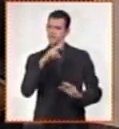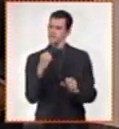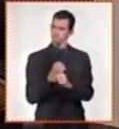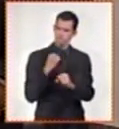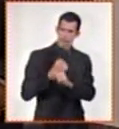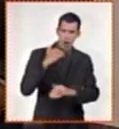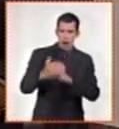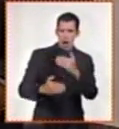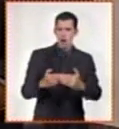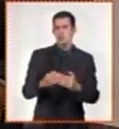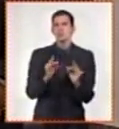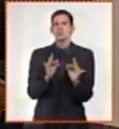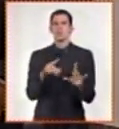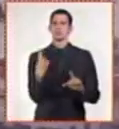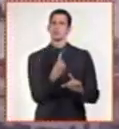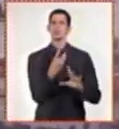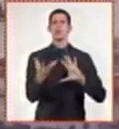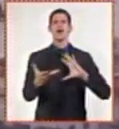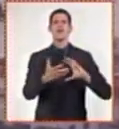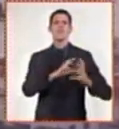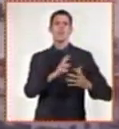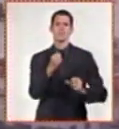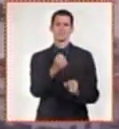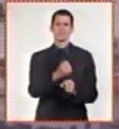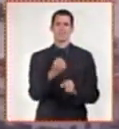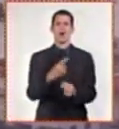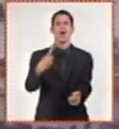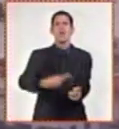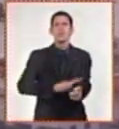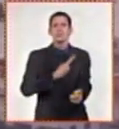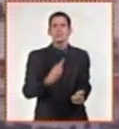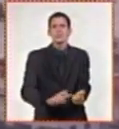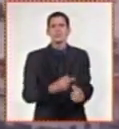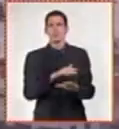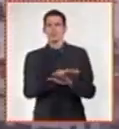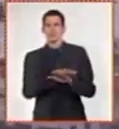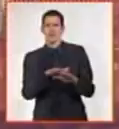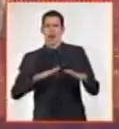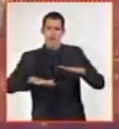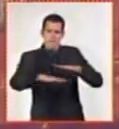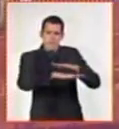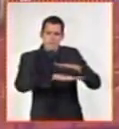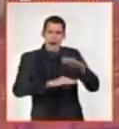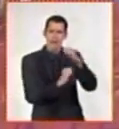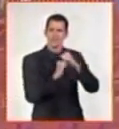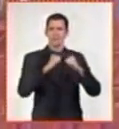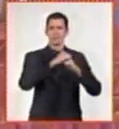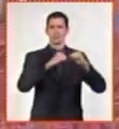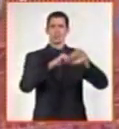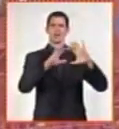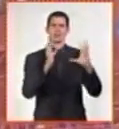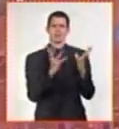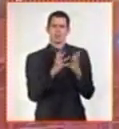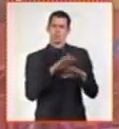sigue existiendo y los fundamentos positivos para la mejora a largo plazo permanecen